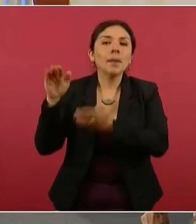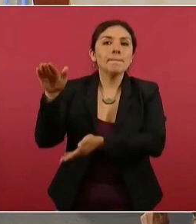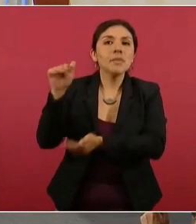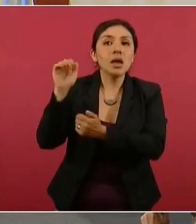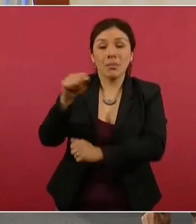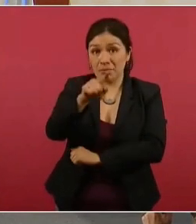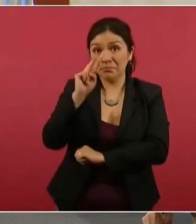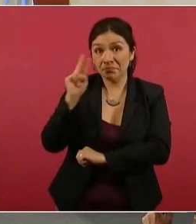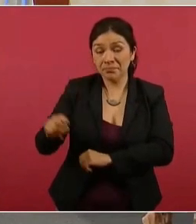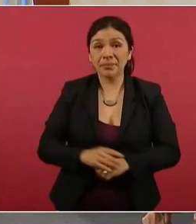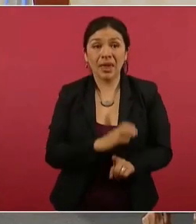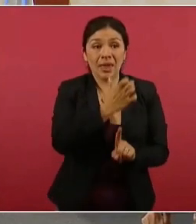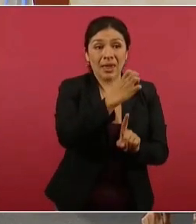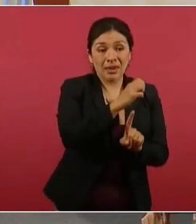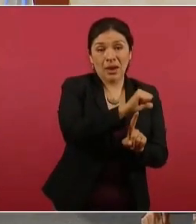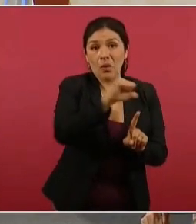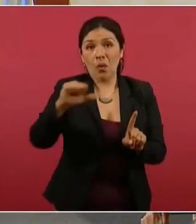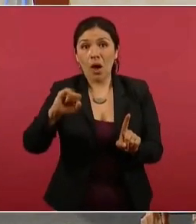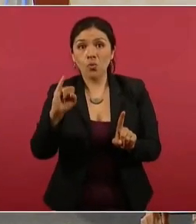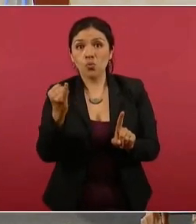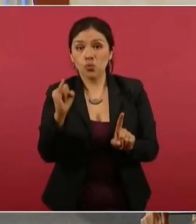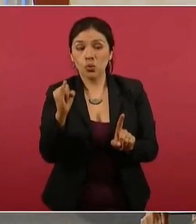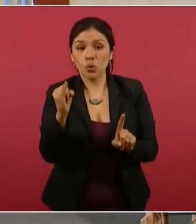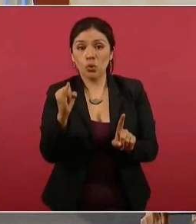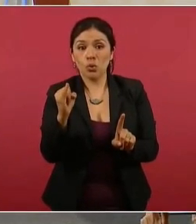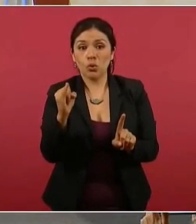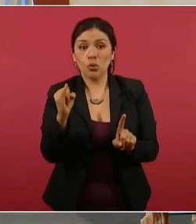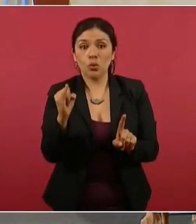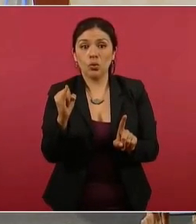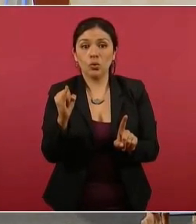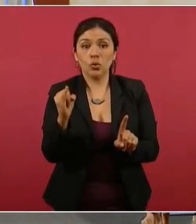Miren, enero, junio,